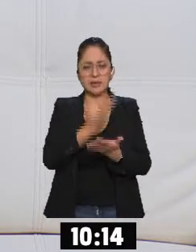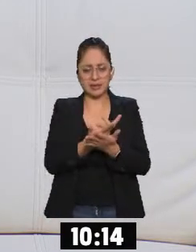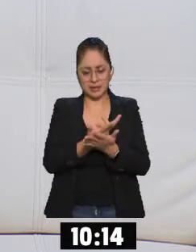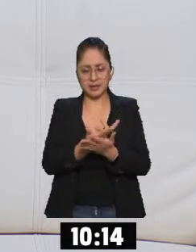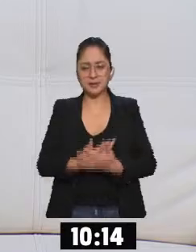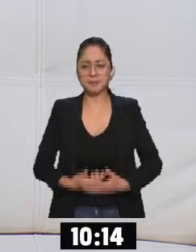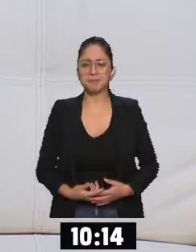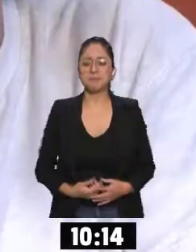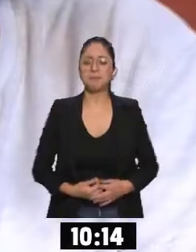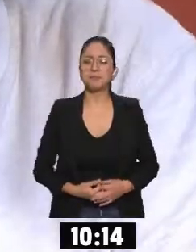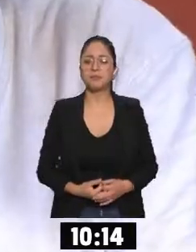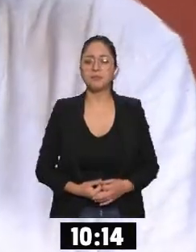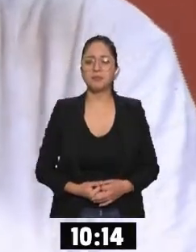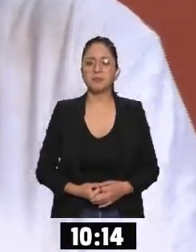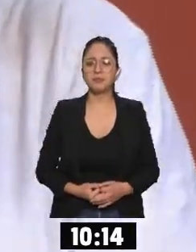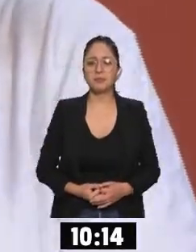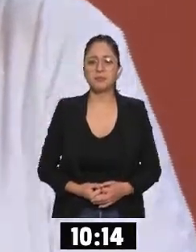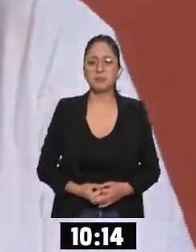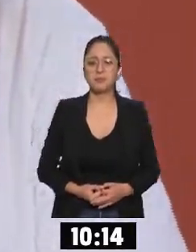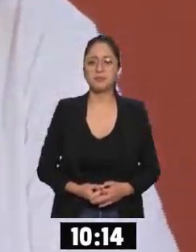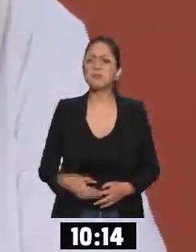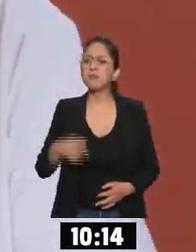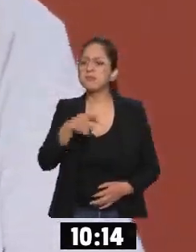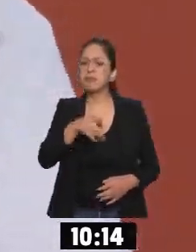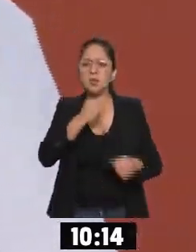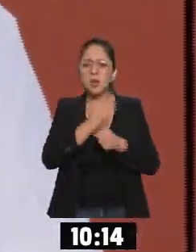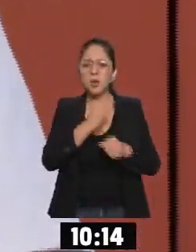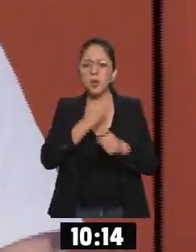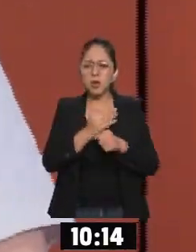nos escriben, mi querido?